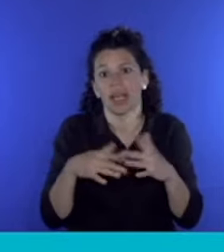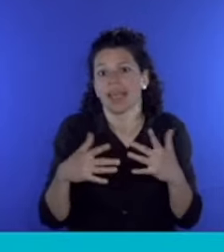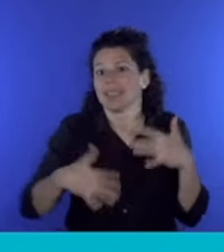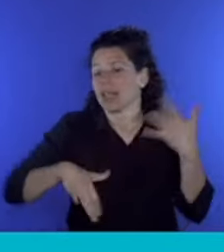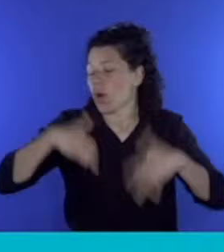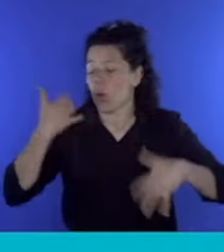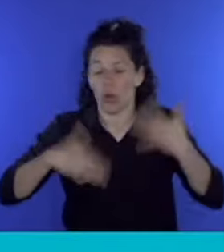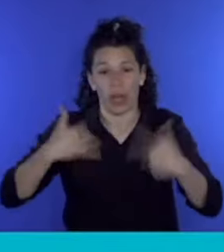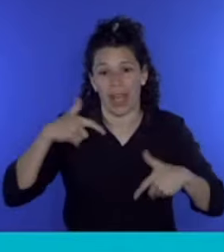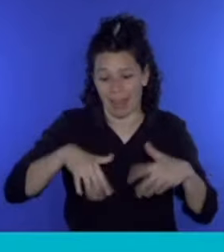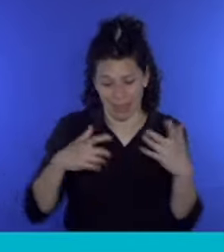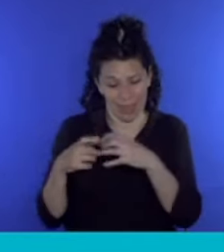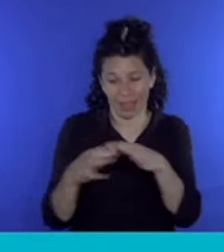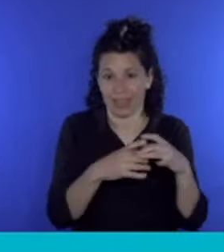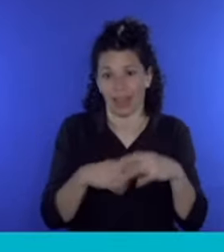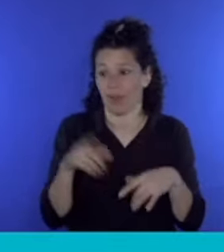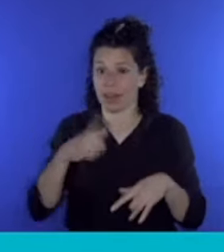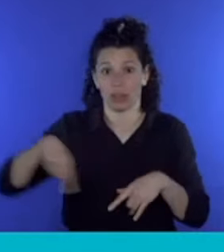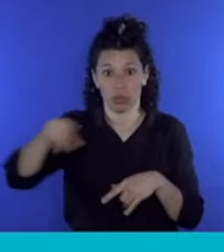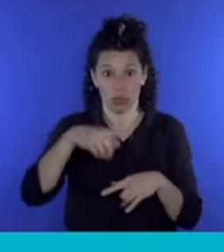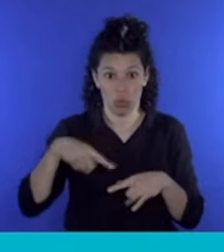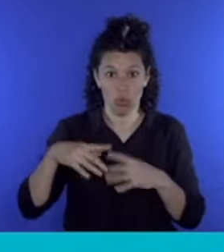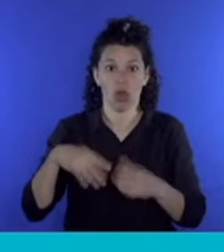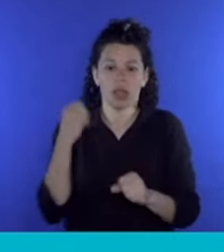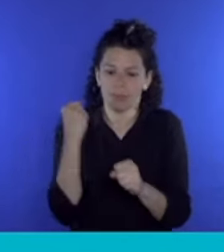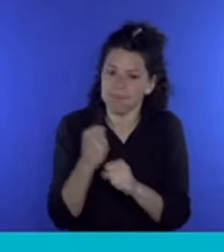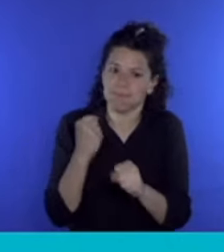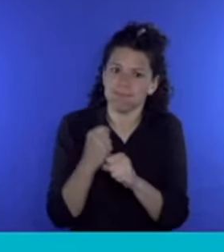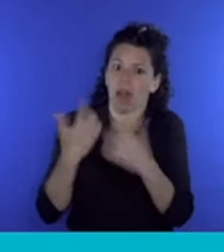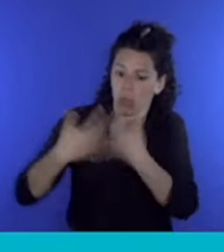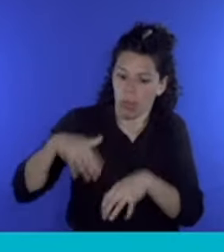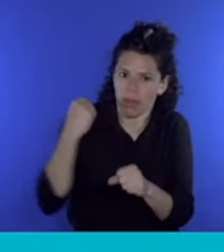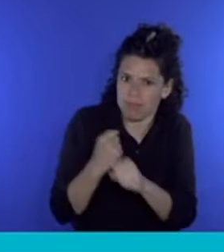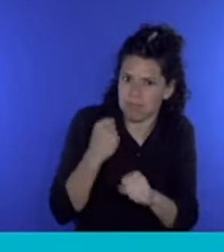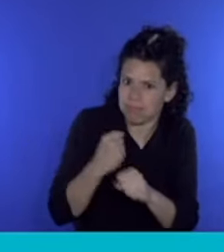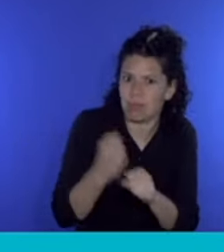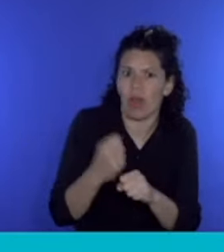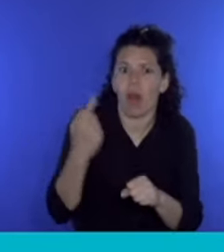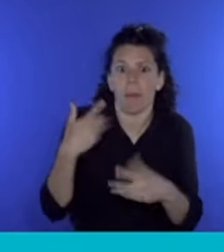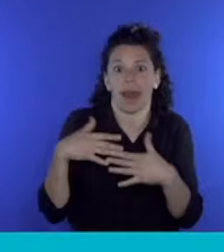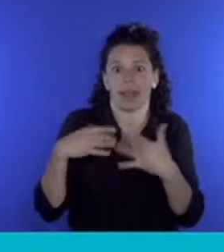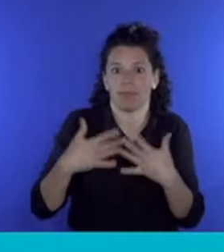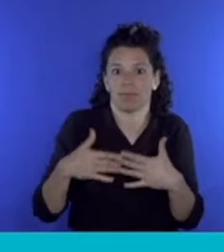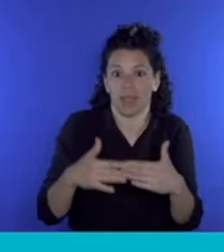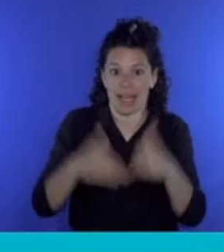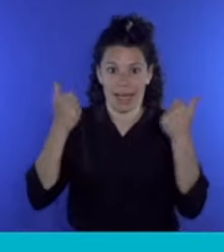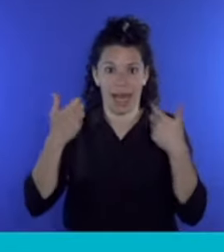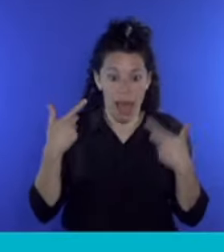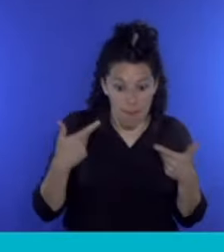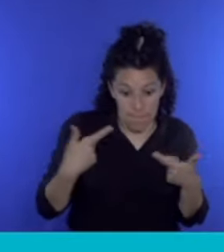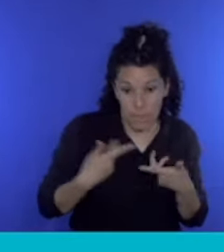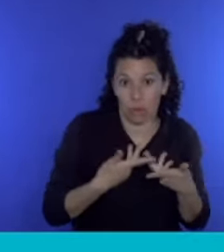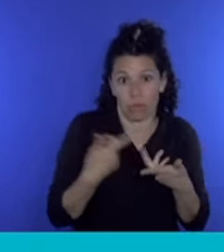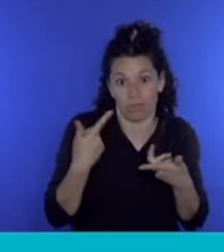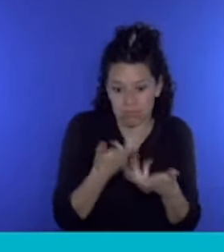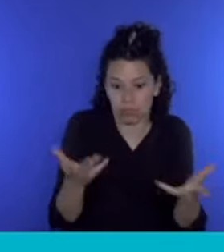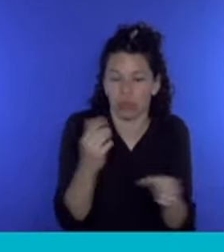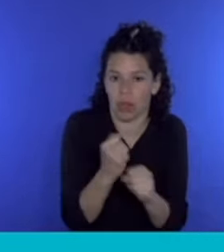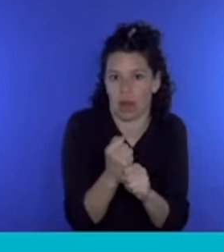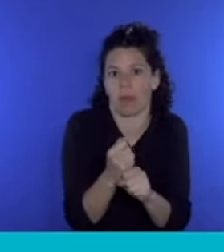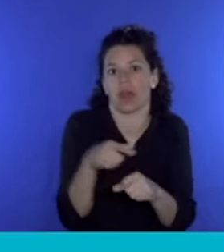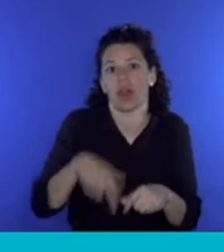tratamiento se pusieron a trabajar para que tenga para que tenga un pronto despacho y y hoy nos vamos con esta buena